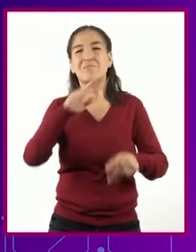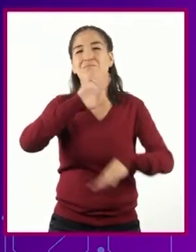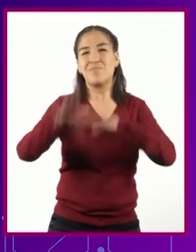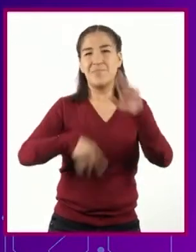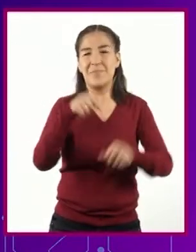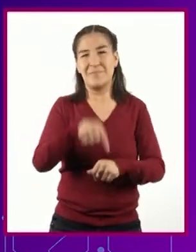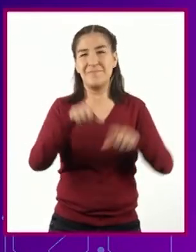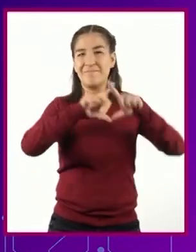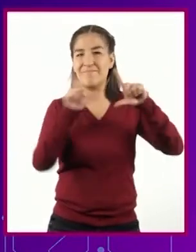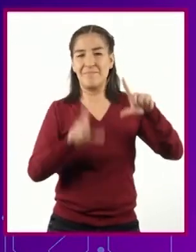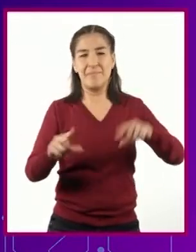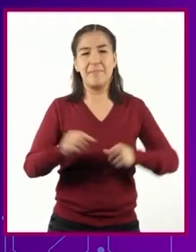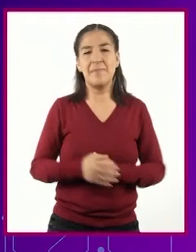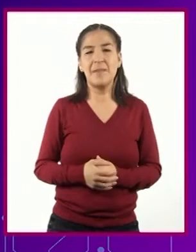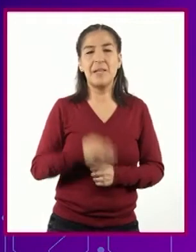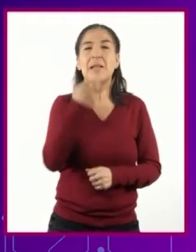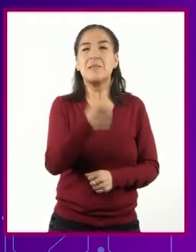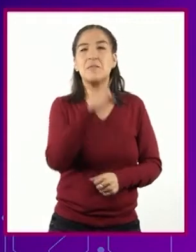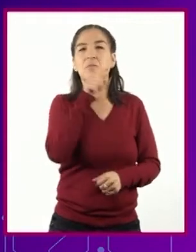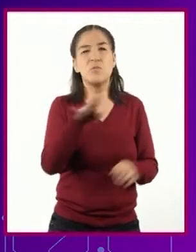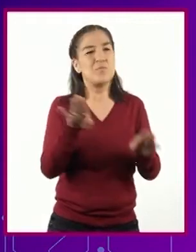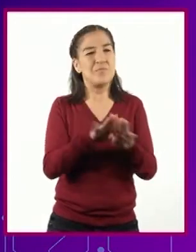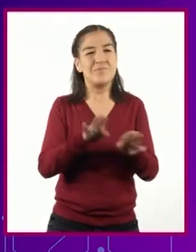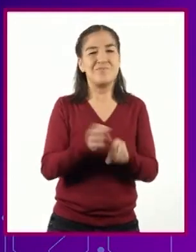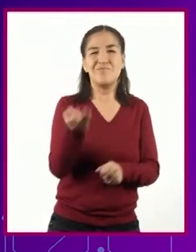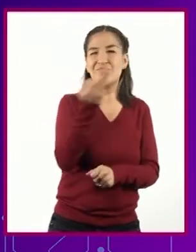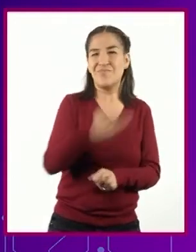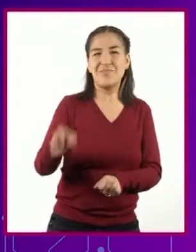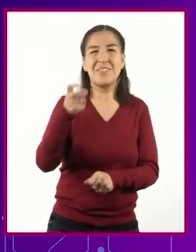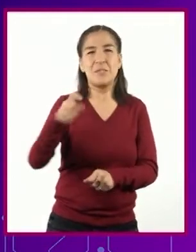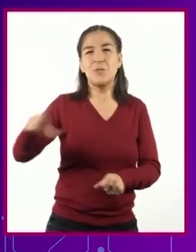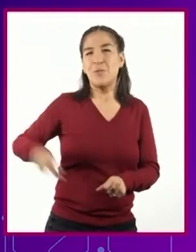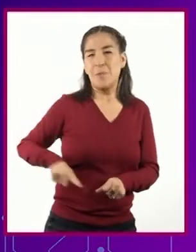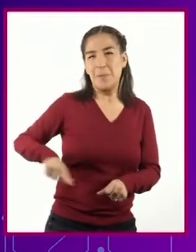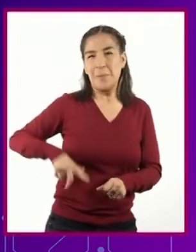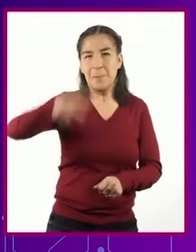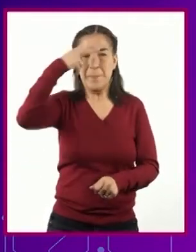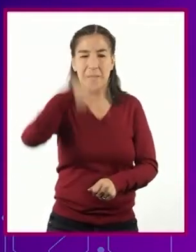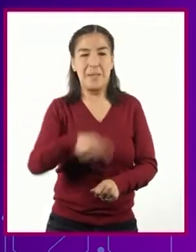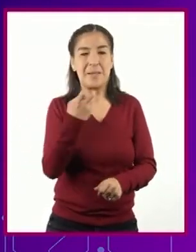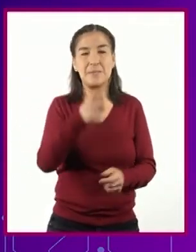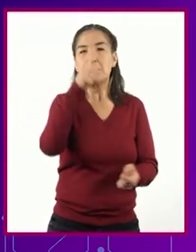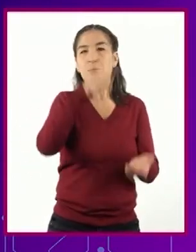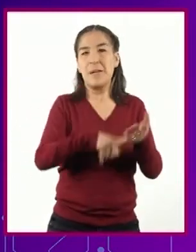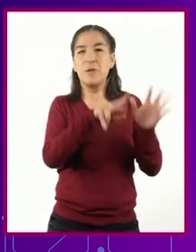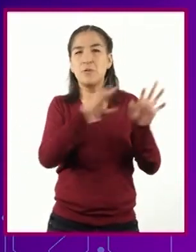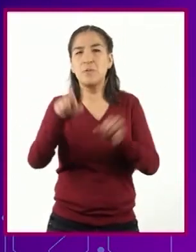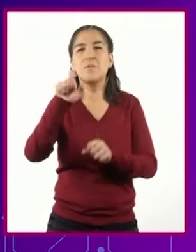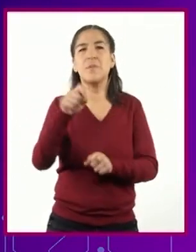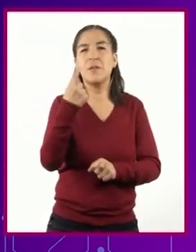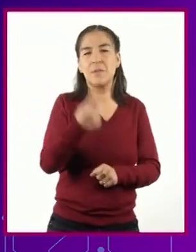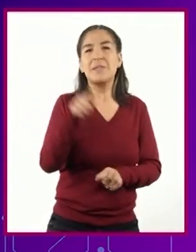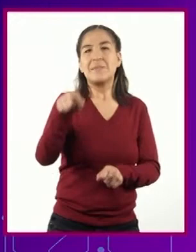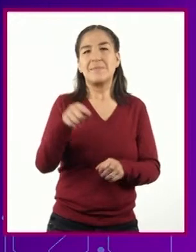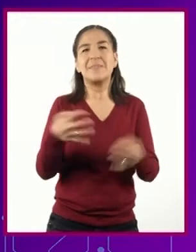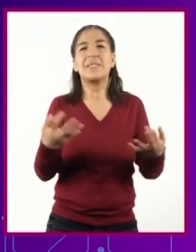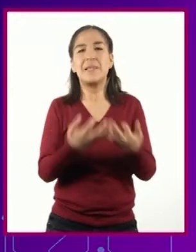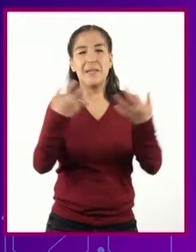mexicano, y significó la traición al gobierno mexicano que desde 1821